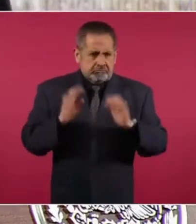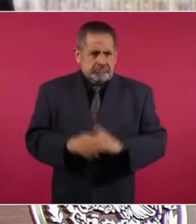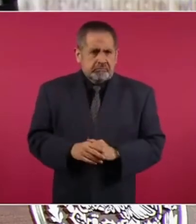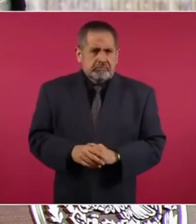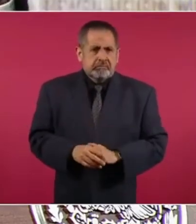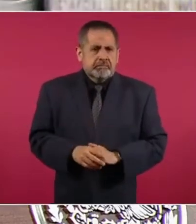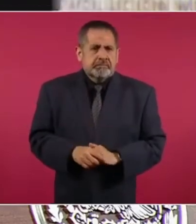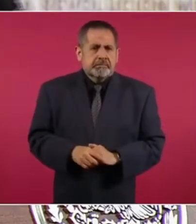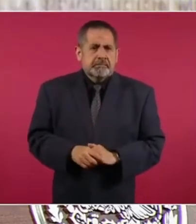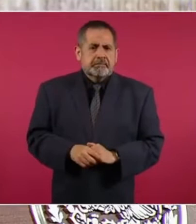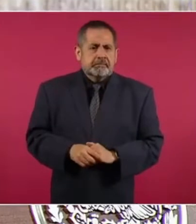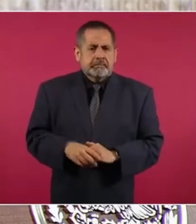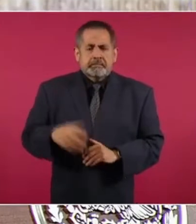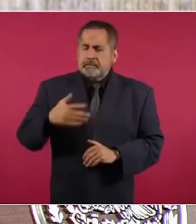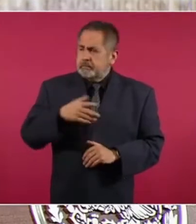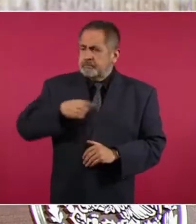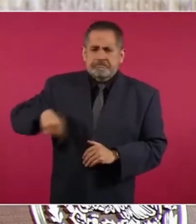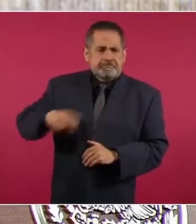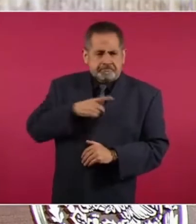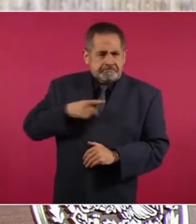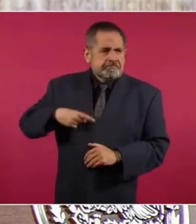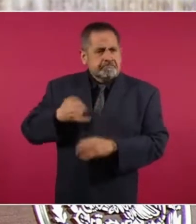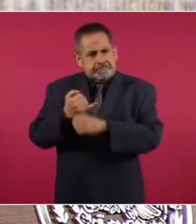Nosotros tenemos que informar